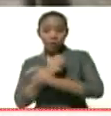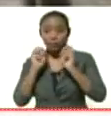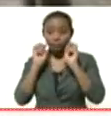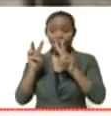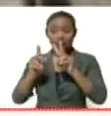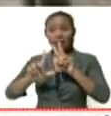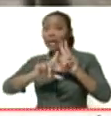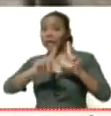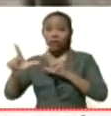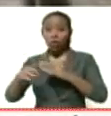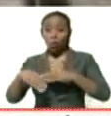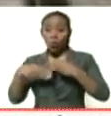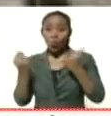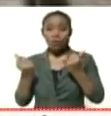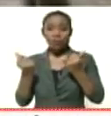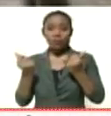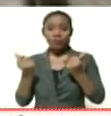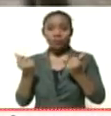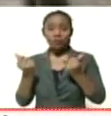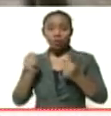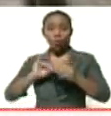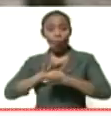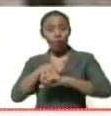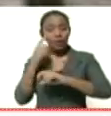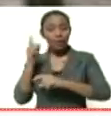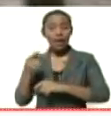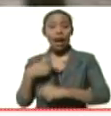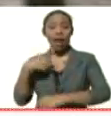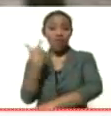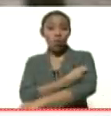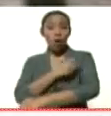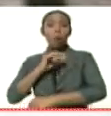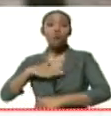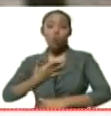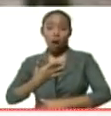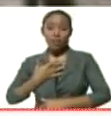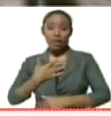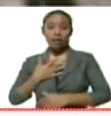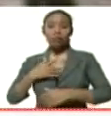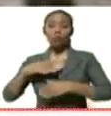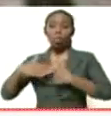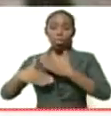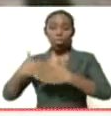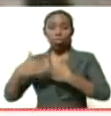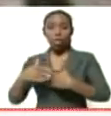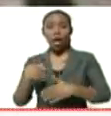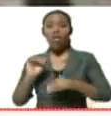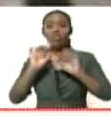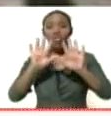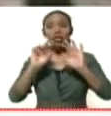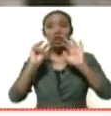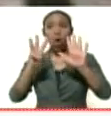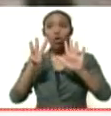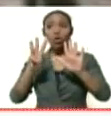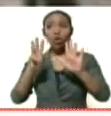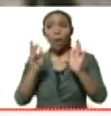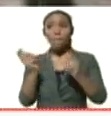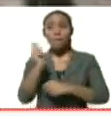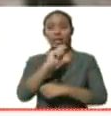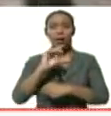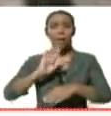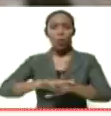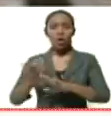Rodríguez. Y dicen que la vacuna pudiera tardarse 18 meses. Yo hablo crudo así, para que nos preparemos